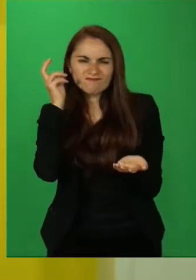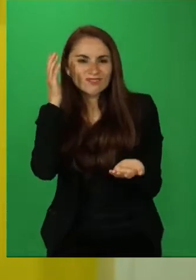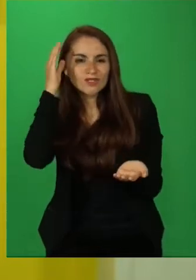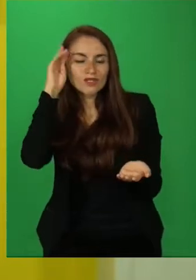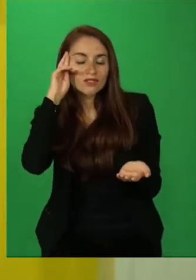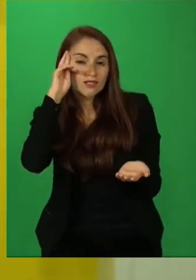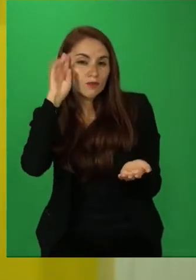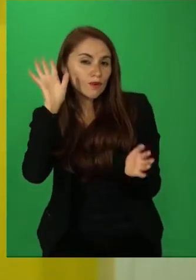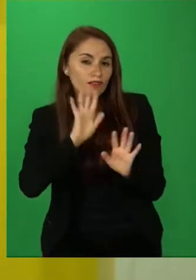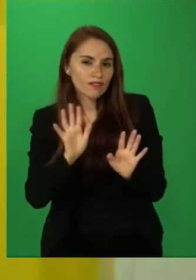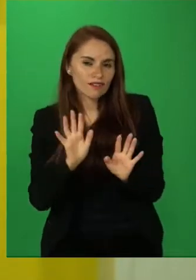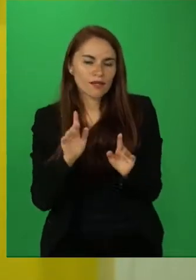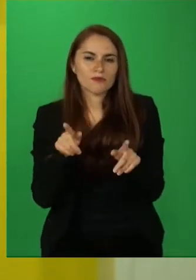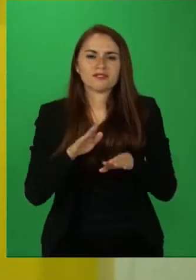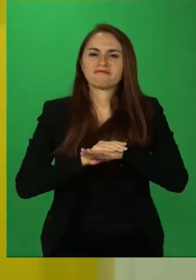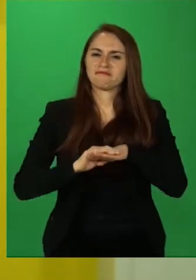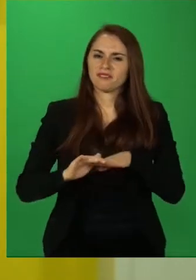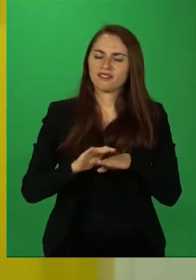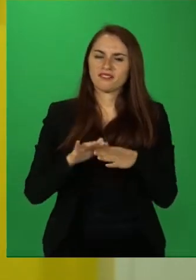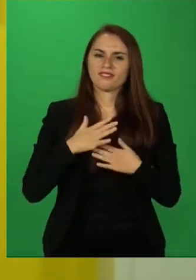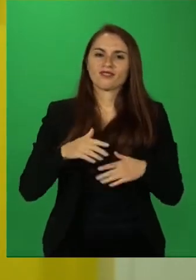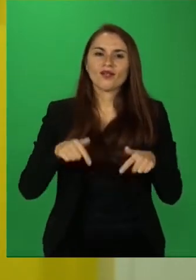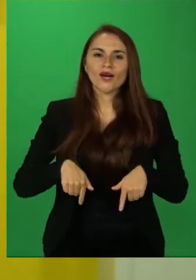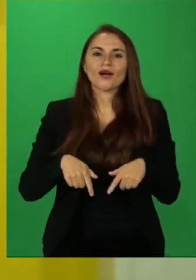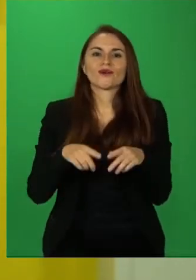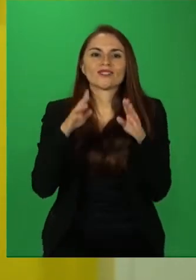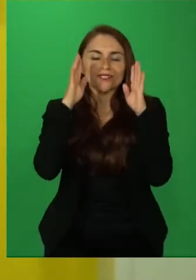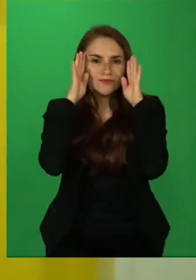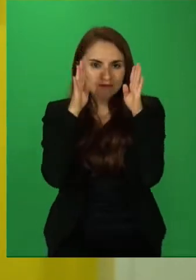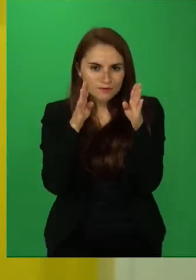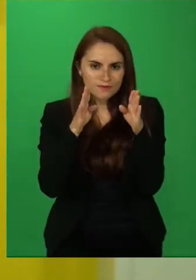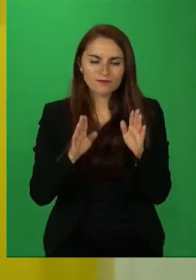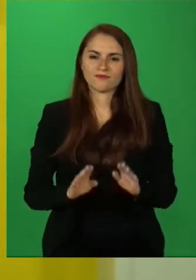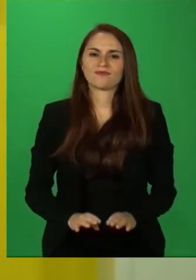No te preocupes, presta mucha atención a lo que viene ahora.